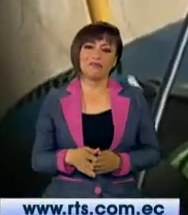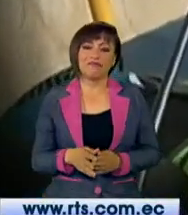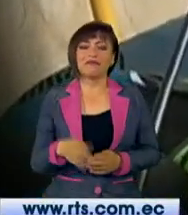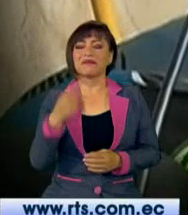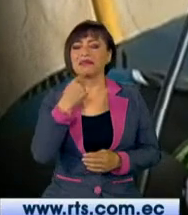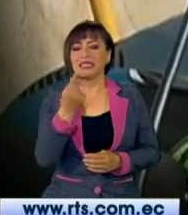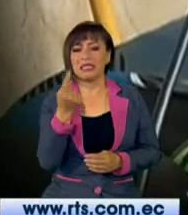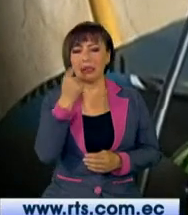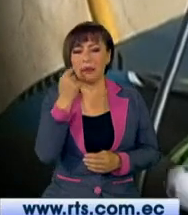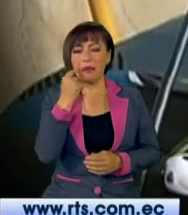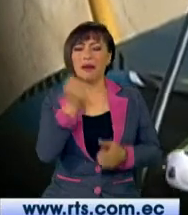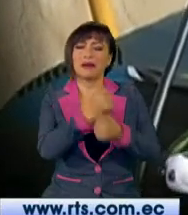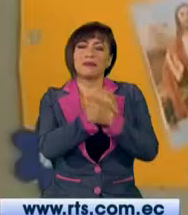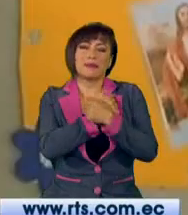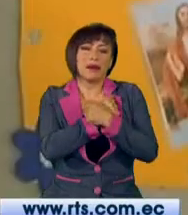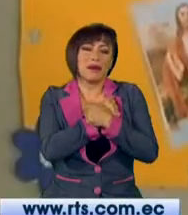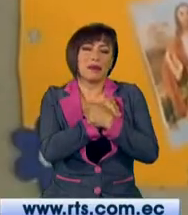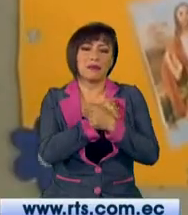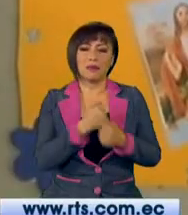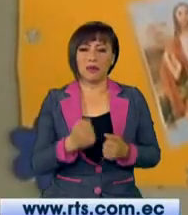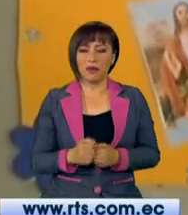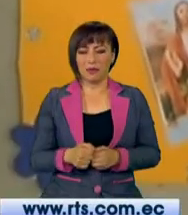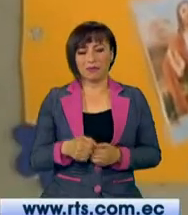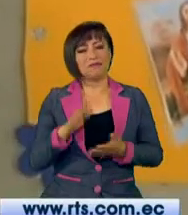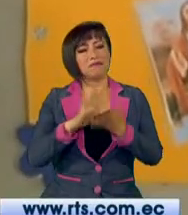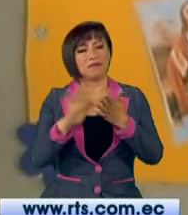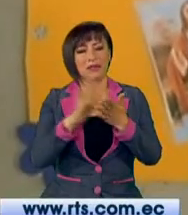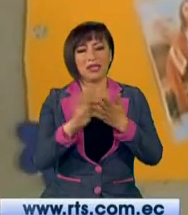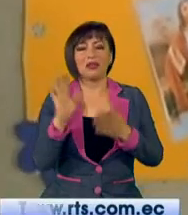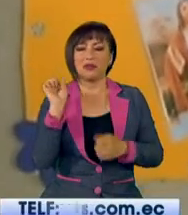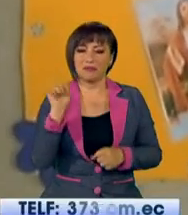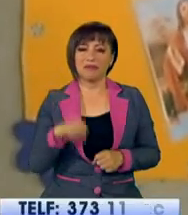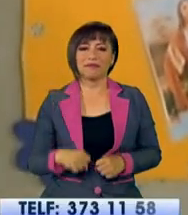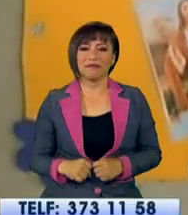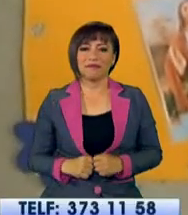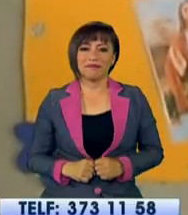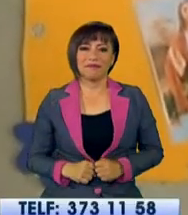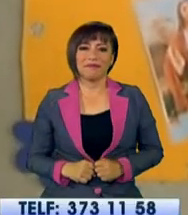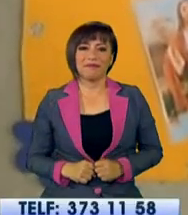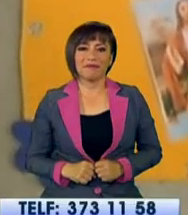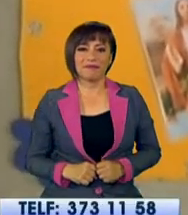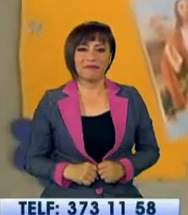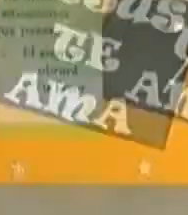lo quiero, que lo perdono. Informó José Morales.